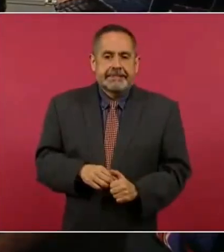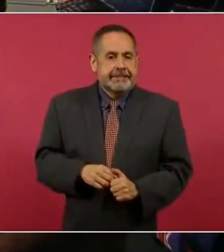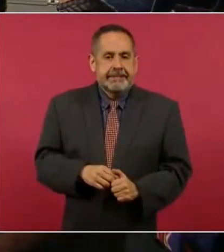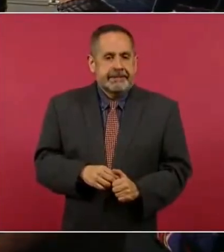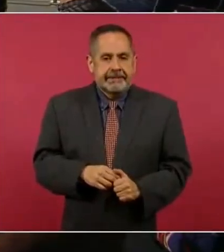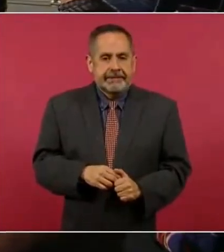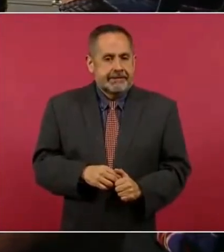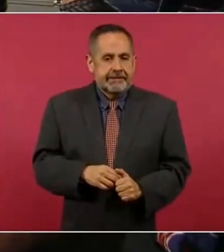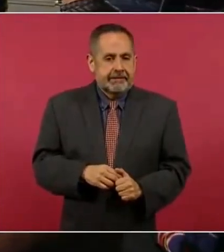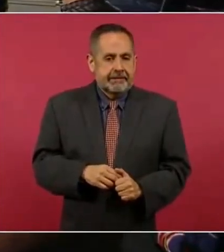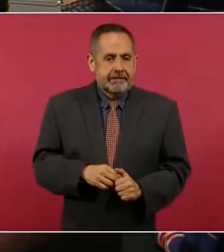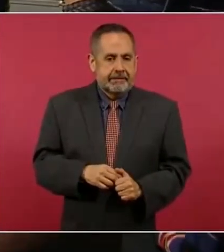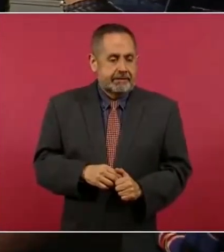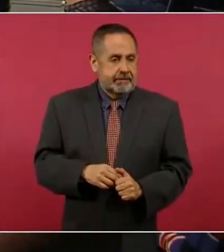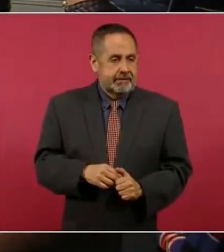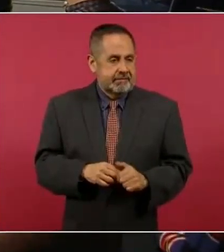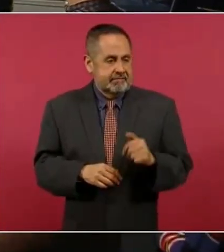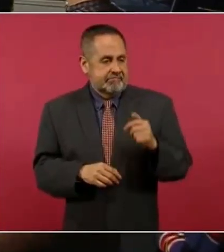su